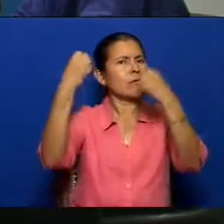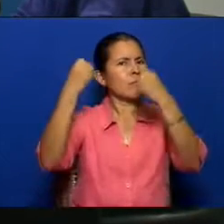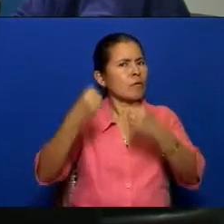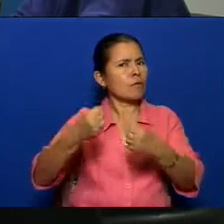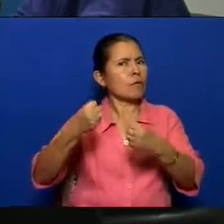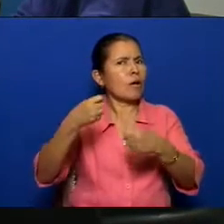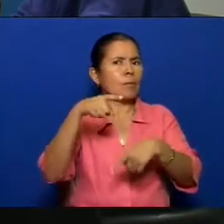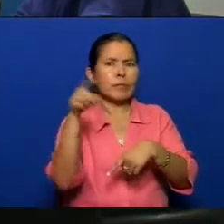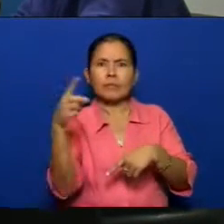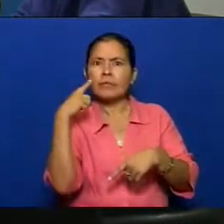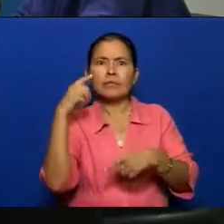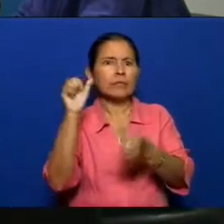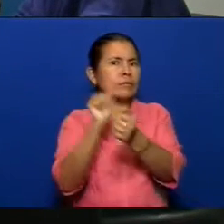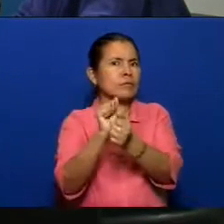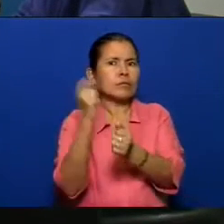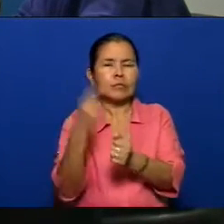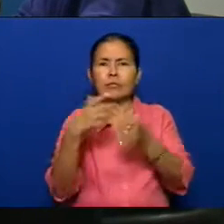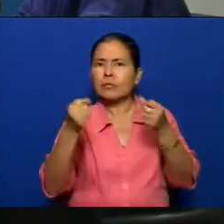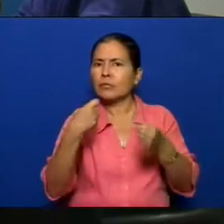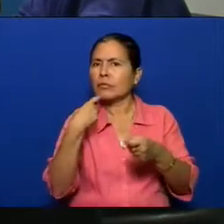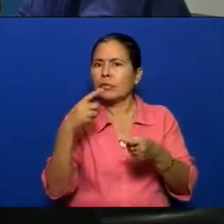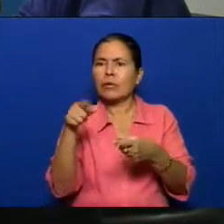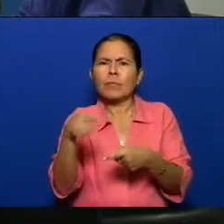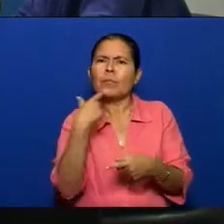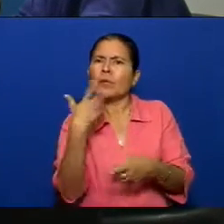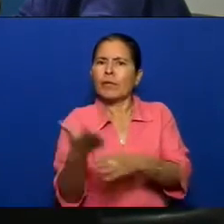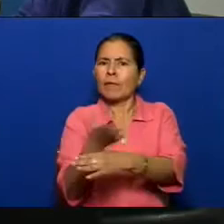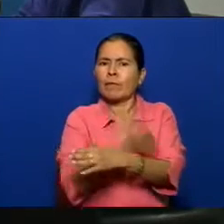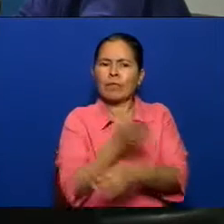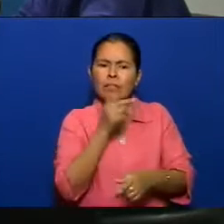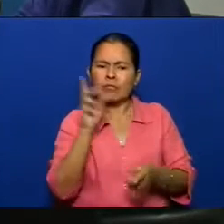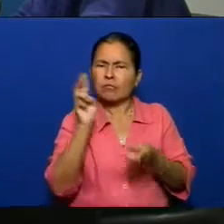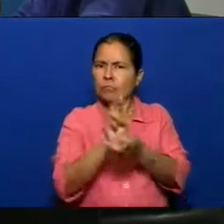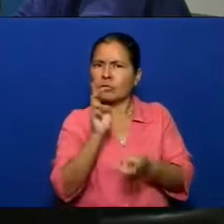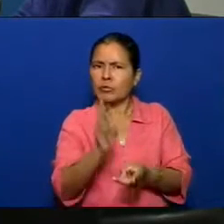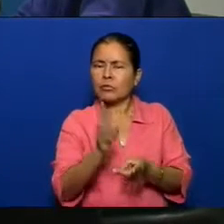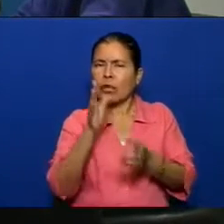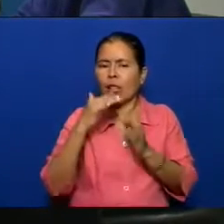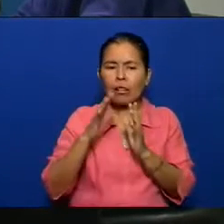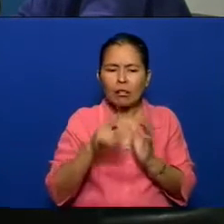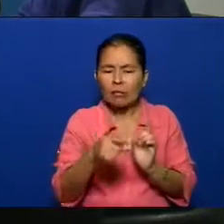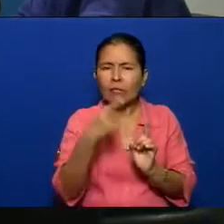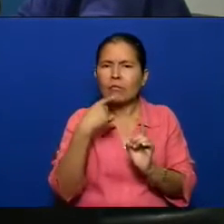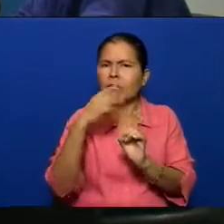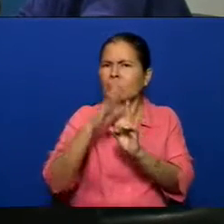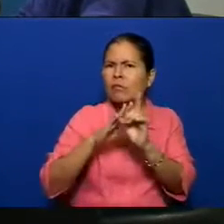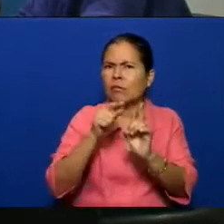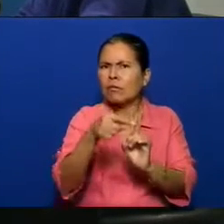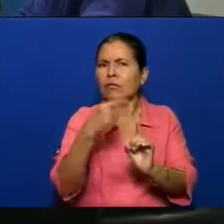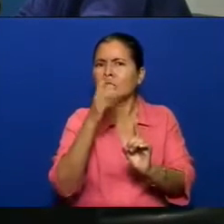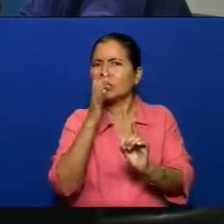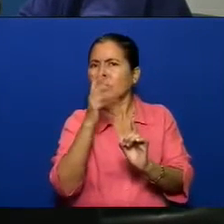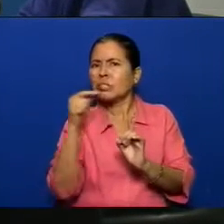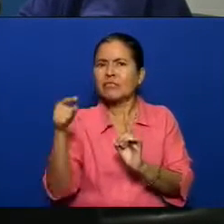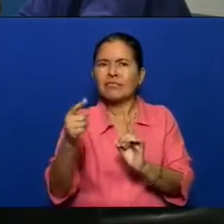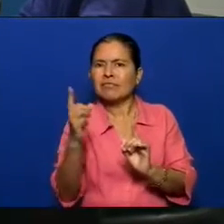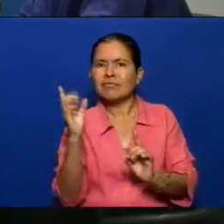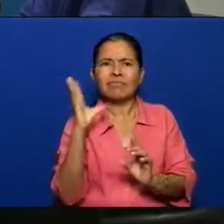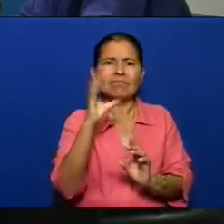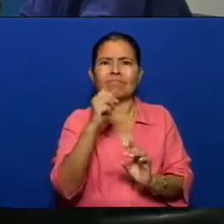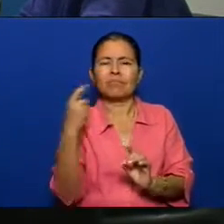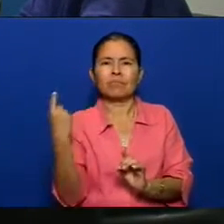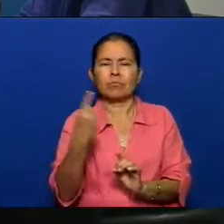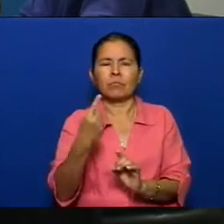el sistema penitenciario que están condenados por violaciones, por abusos, es decir, distintos tipos penales que la